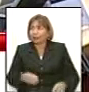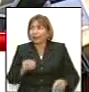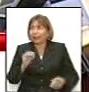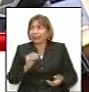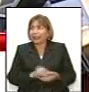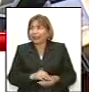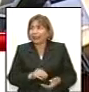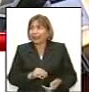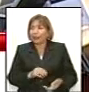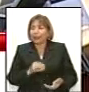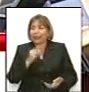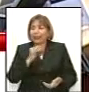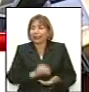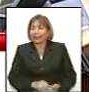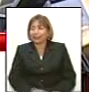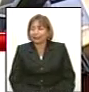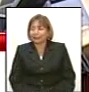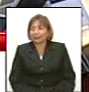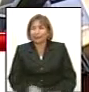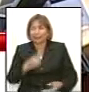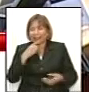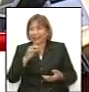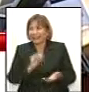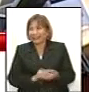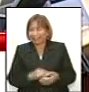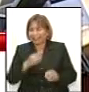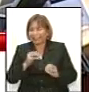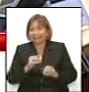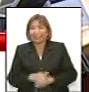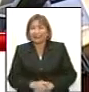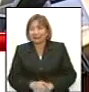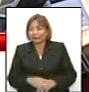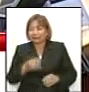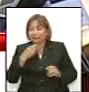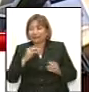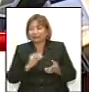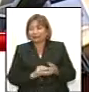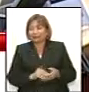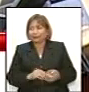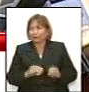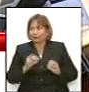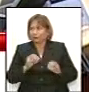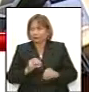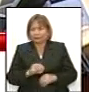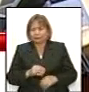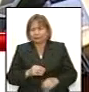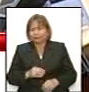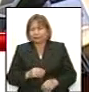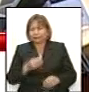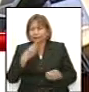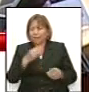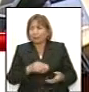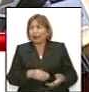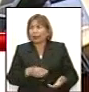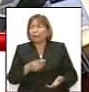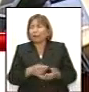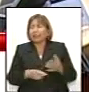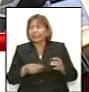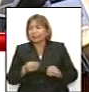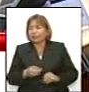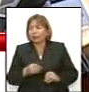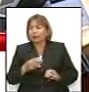mínimas que se tenían que generar en la instalación de una oficina nueva, como corresponde al proyecto. Pero